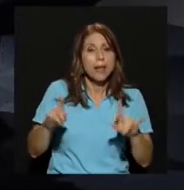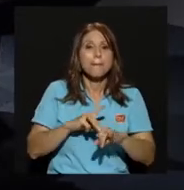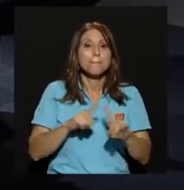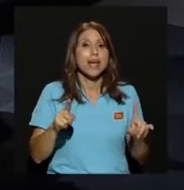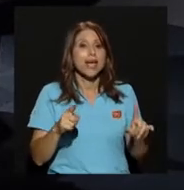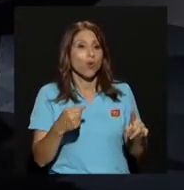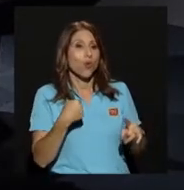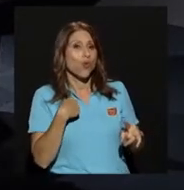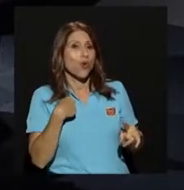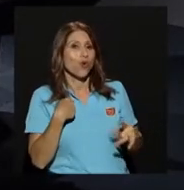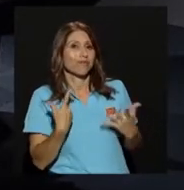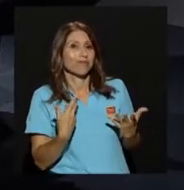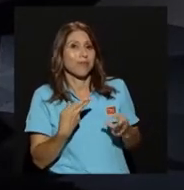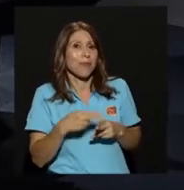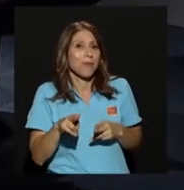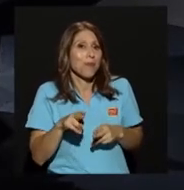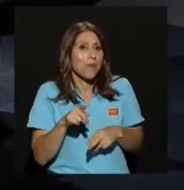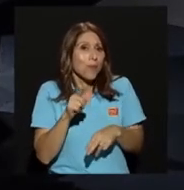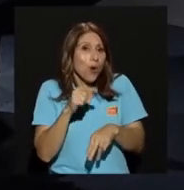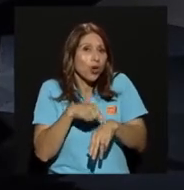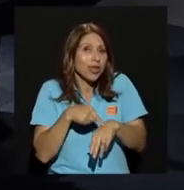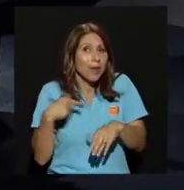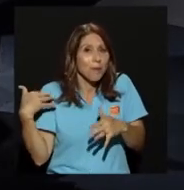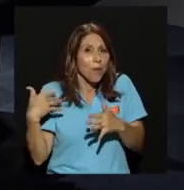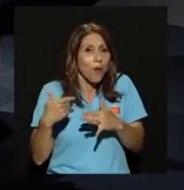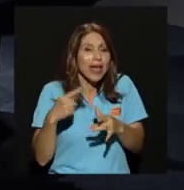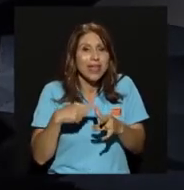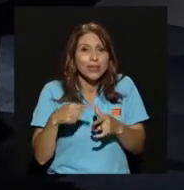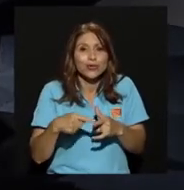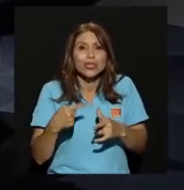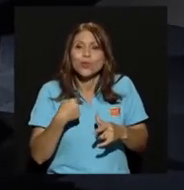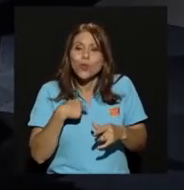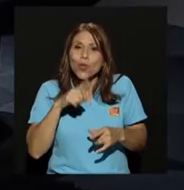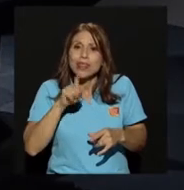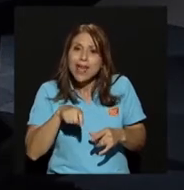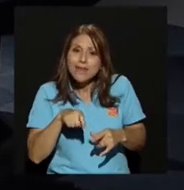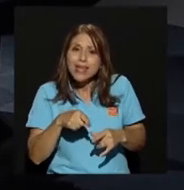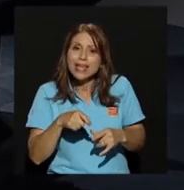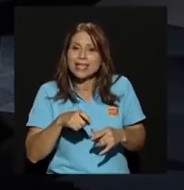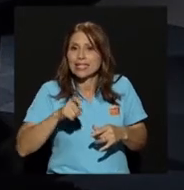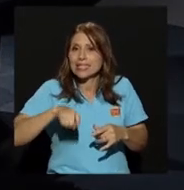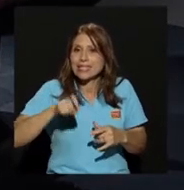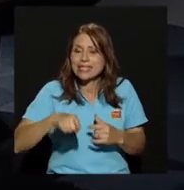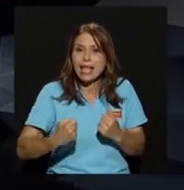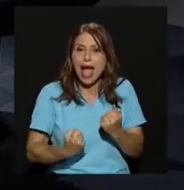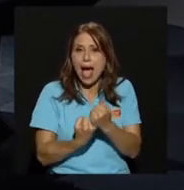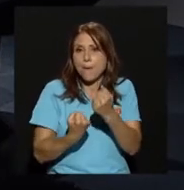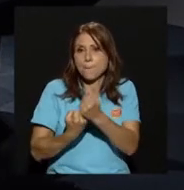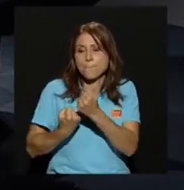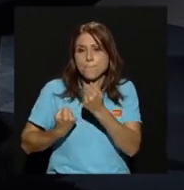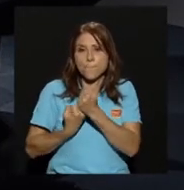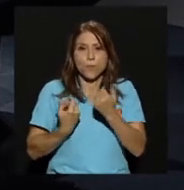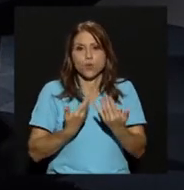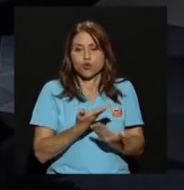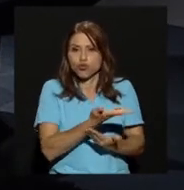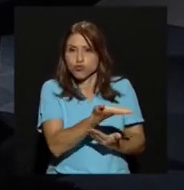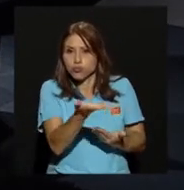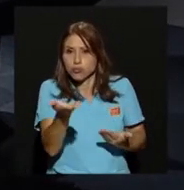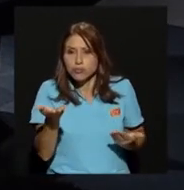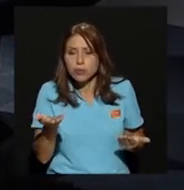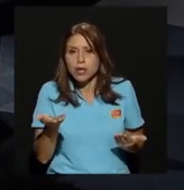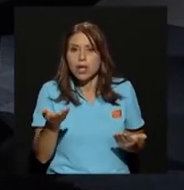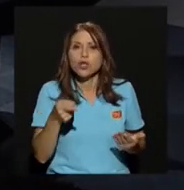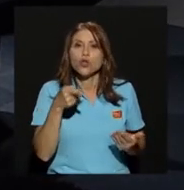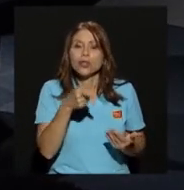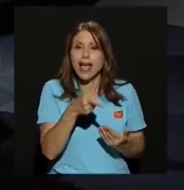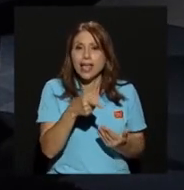poco tiempo de estar ahí, entonces tiene que recurrir a esos apoyos y es donde juega este